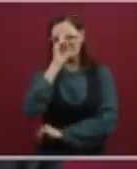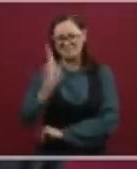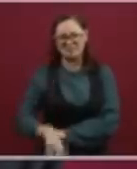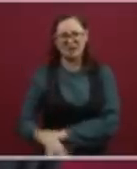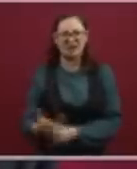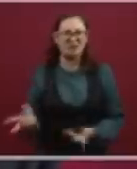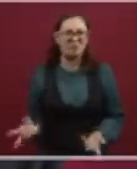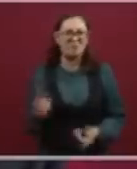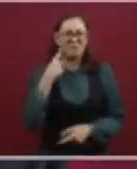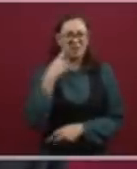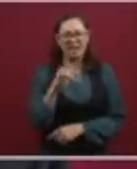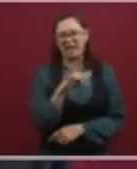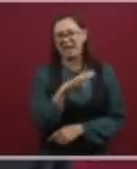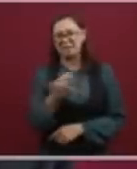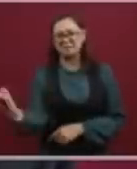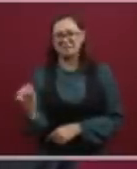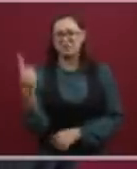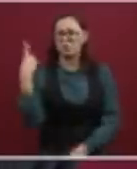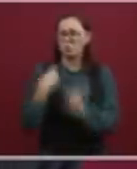el año pasado,